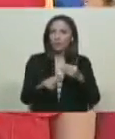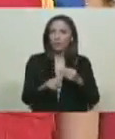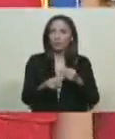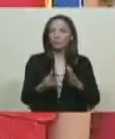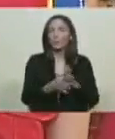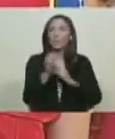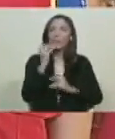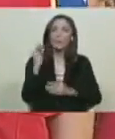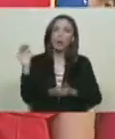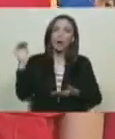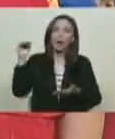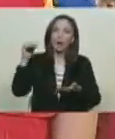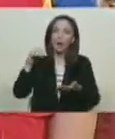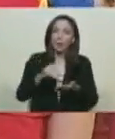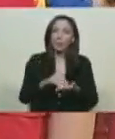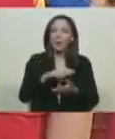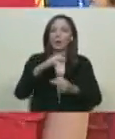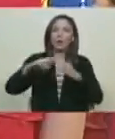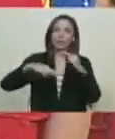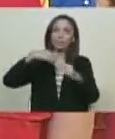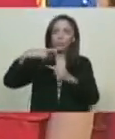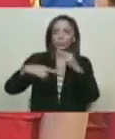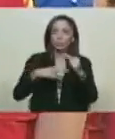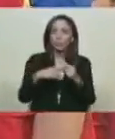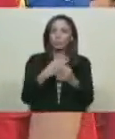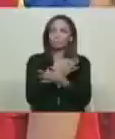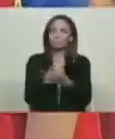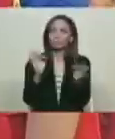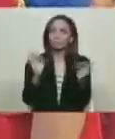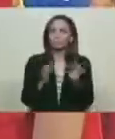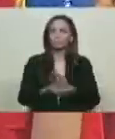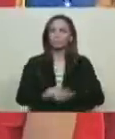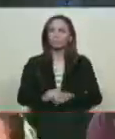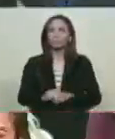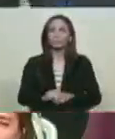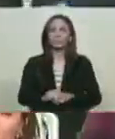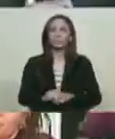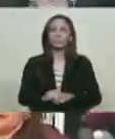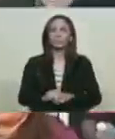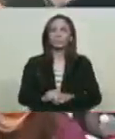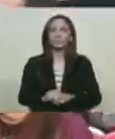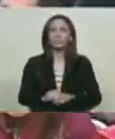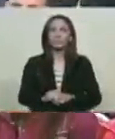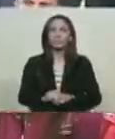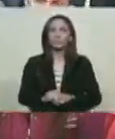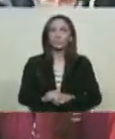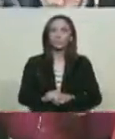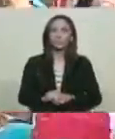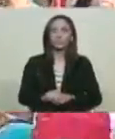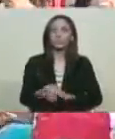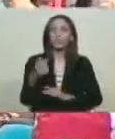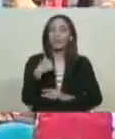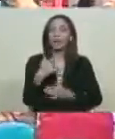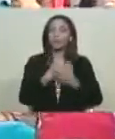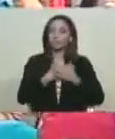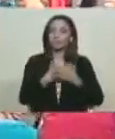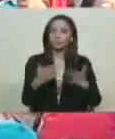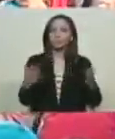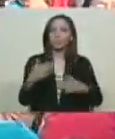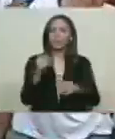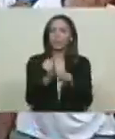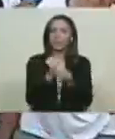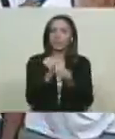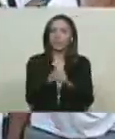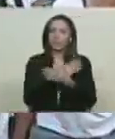Aragua, cuna de la revolución. Y así pudiese usted empezar como piloto. Estamos dispuestos también